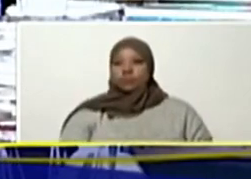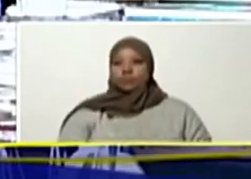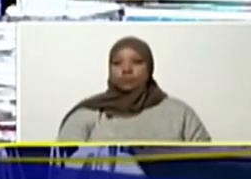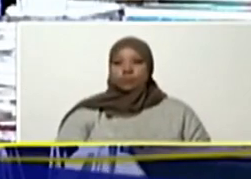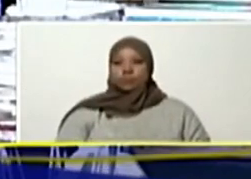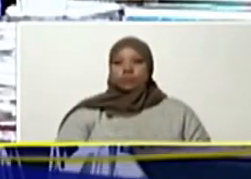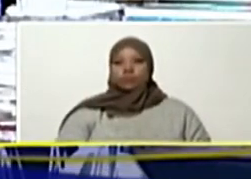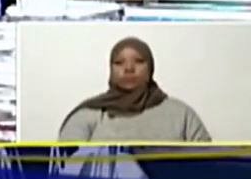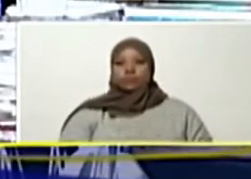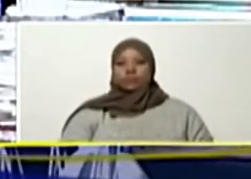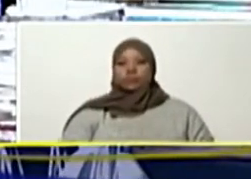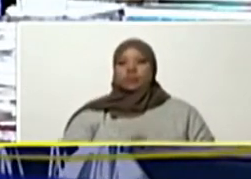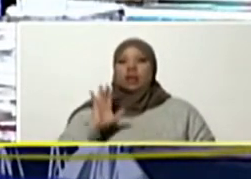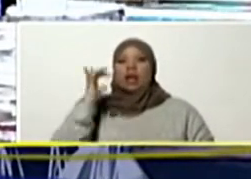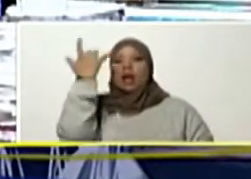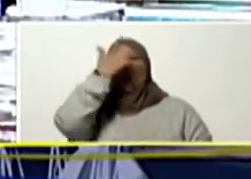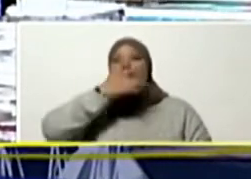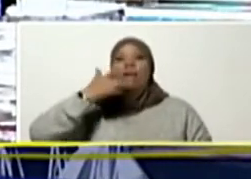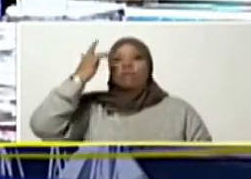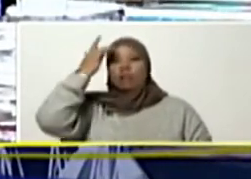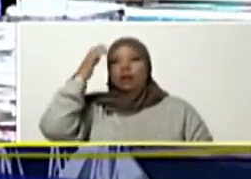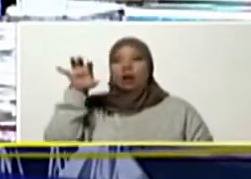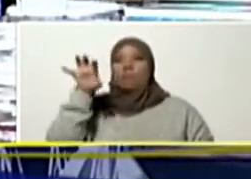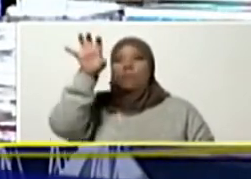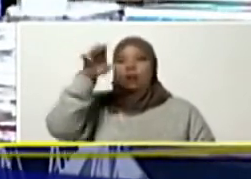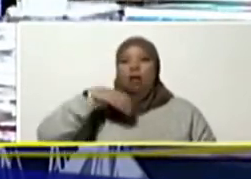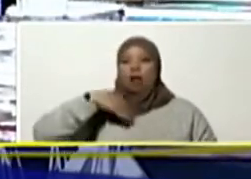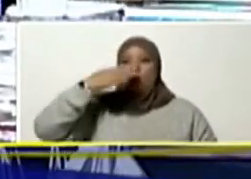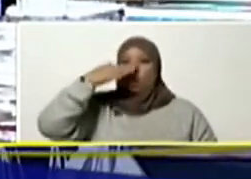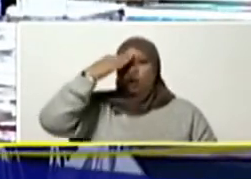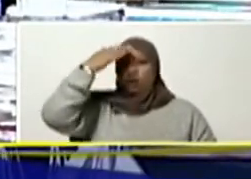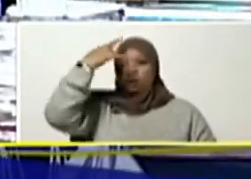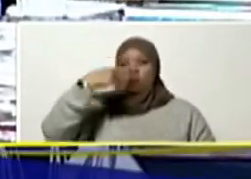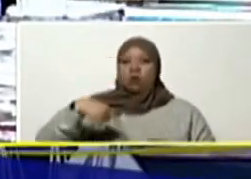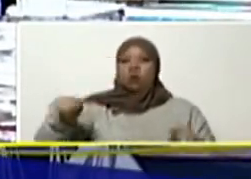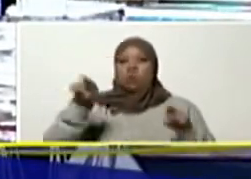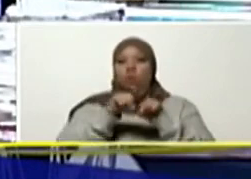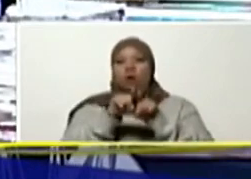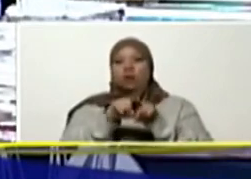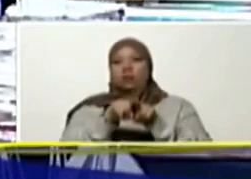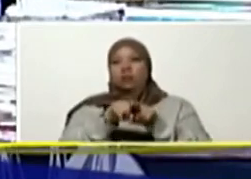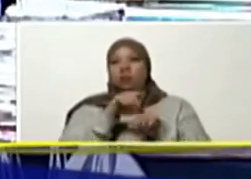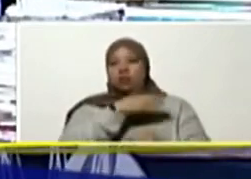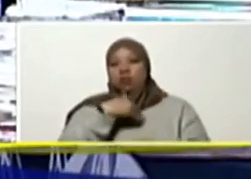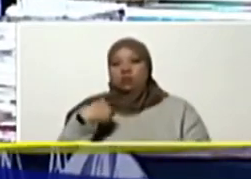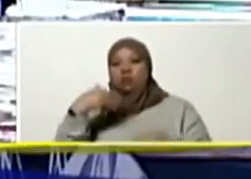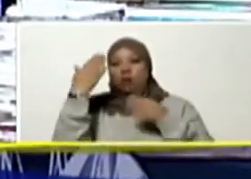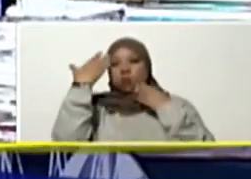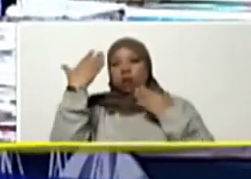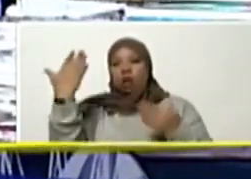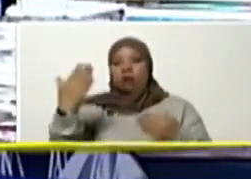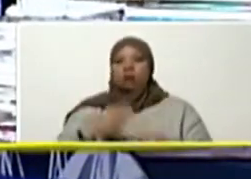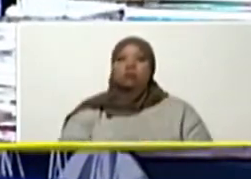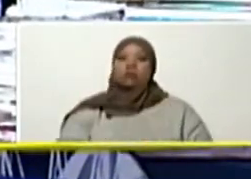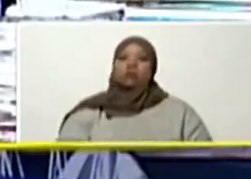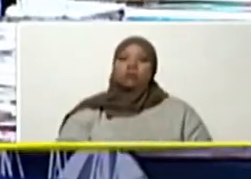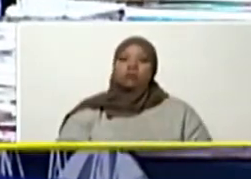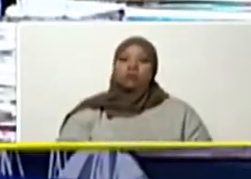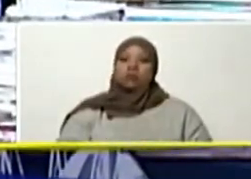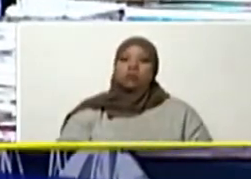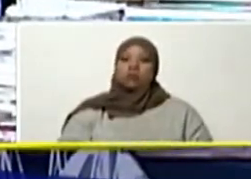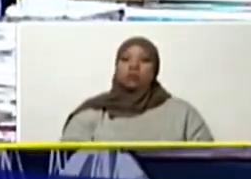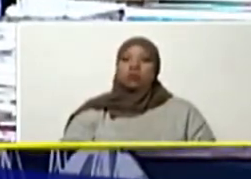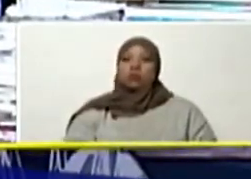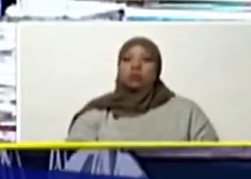Argelia, bueno, y diversos países del mundo. Igualmente quiero saludar a las